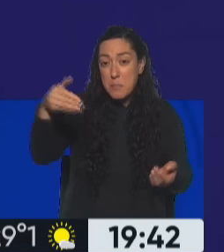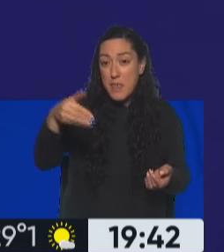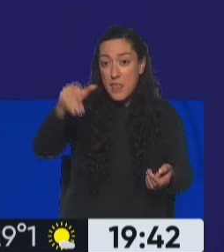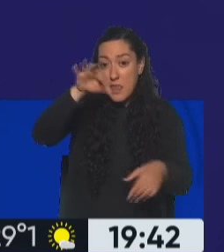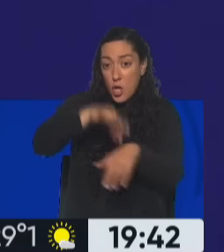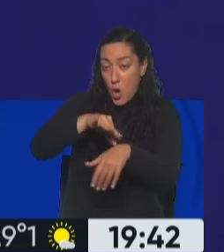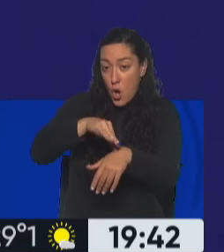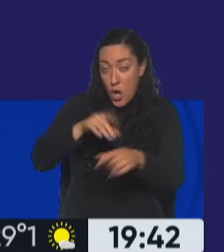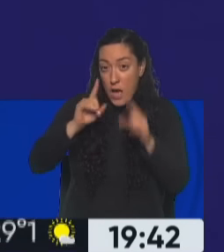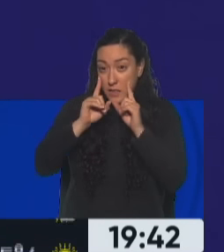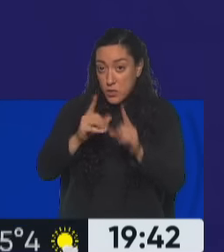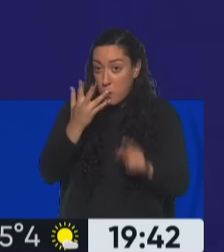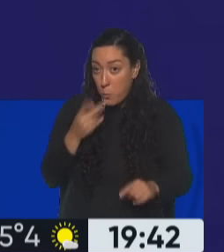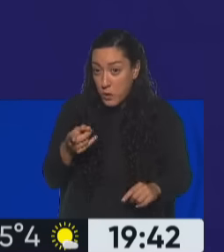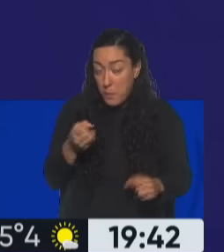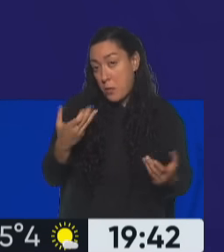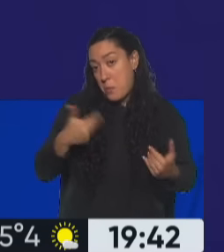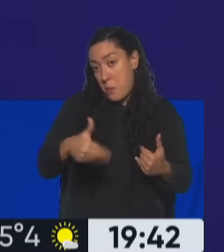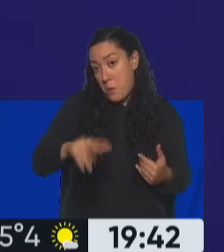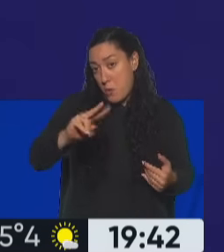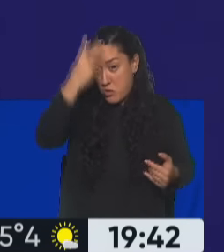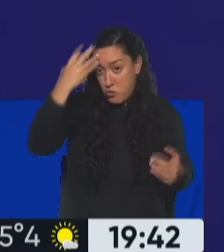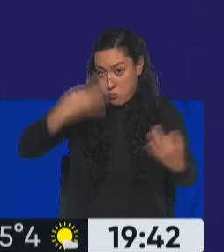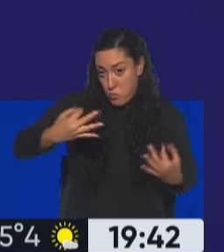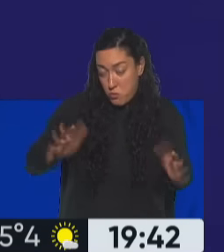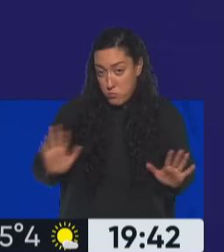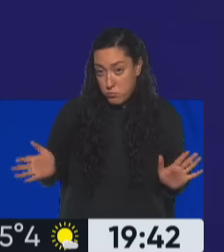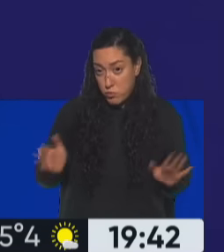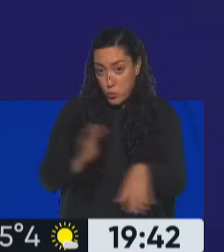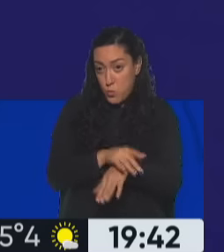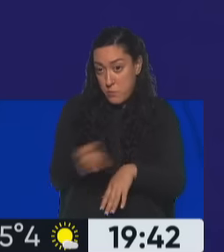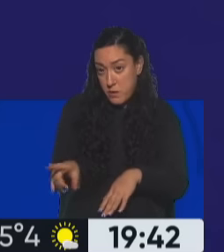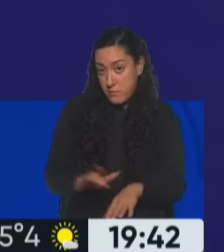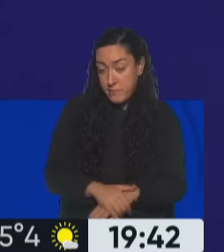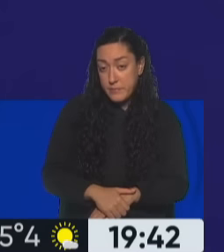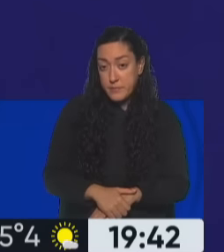médico? Digo, porque los va a matar, literalmente.